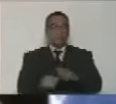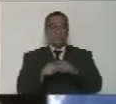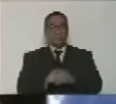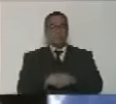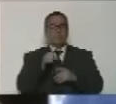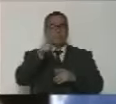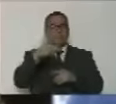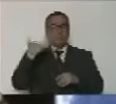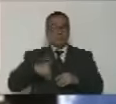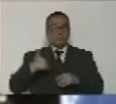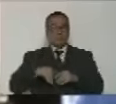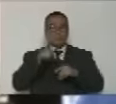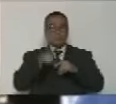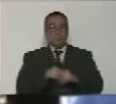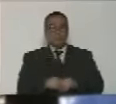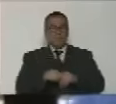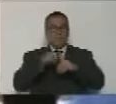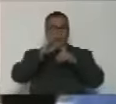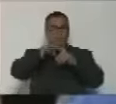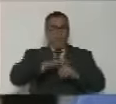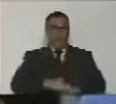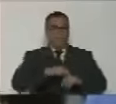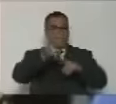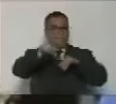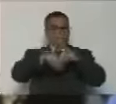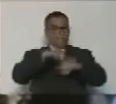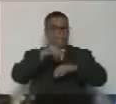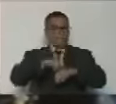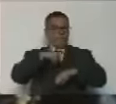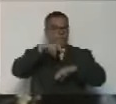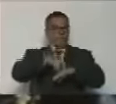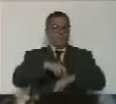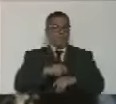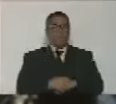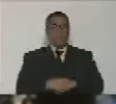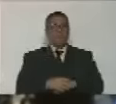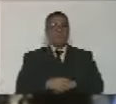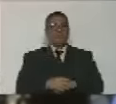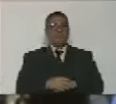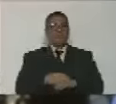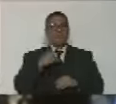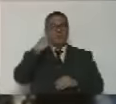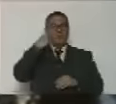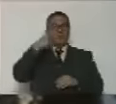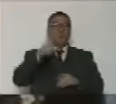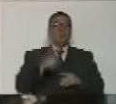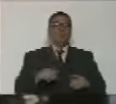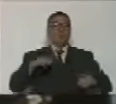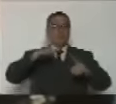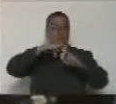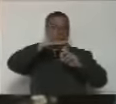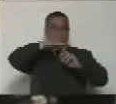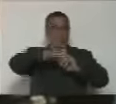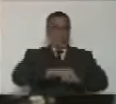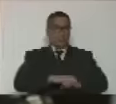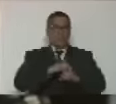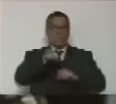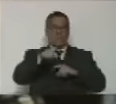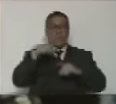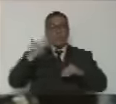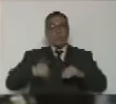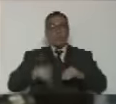esa Argentina está sometida a la barbarie. Esa Argentina está sometida a la humillación.